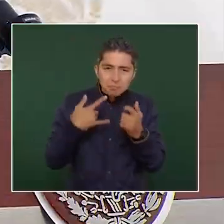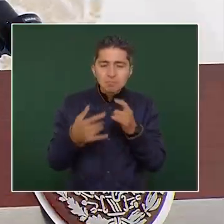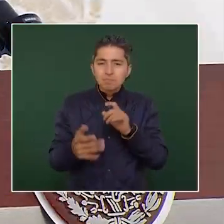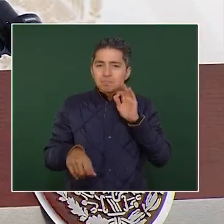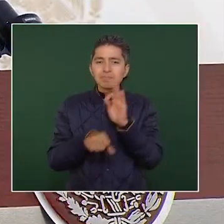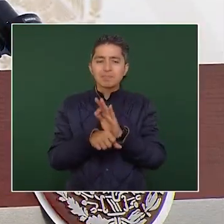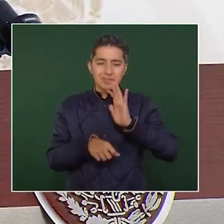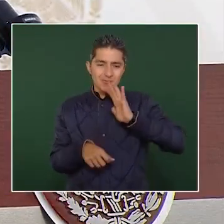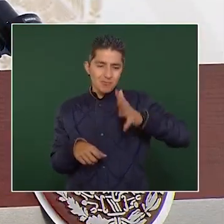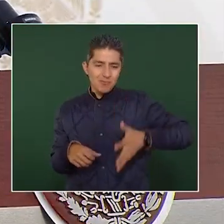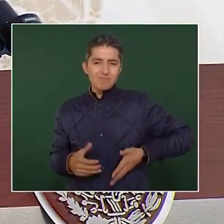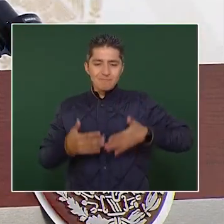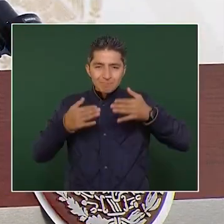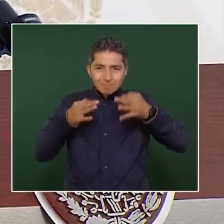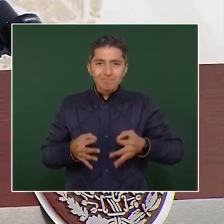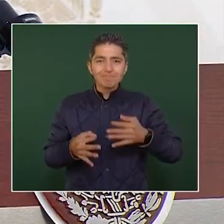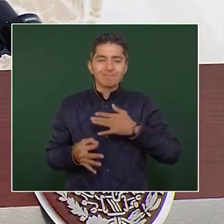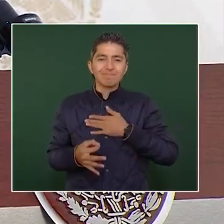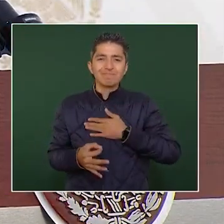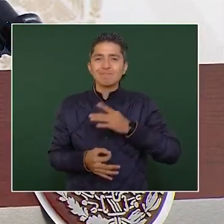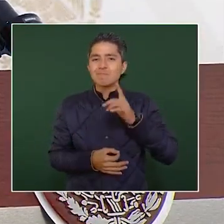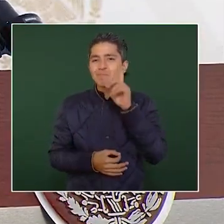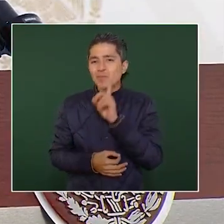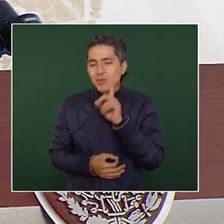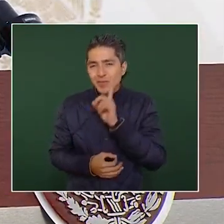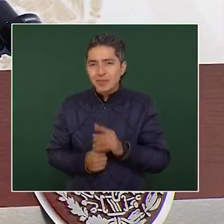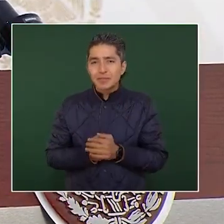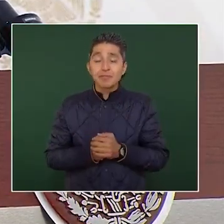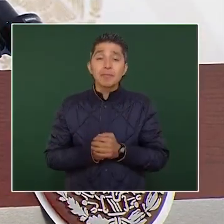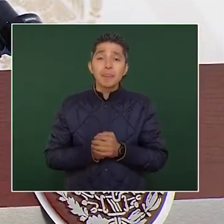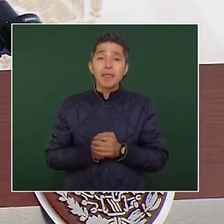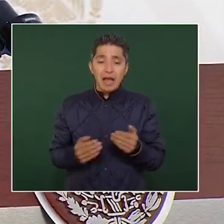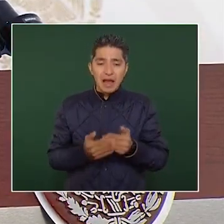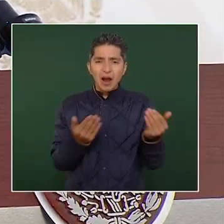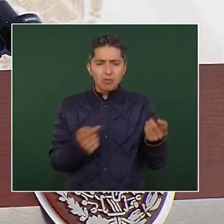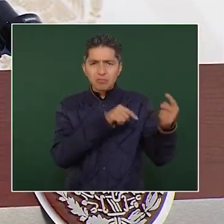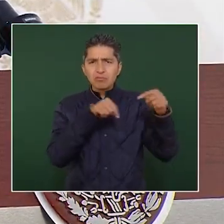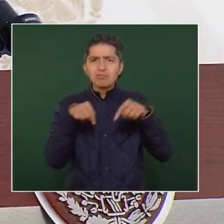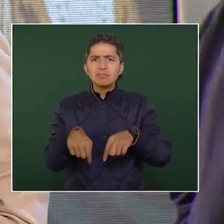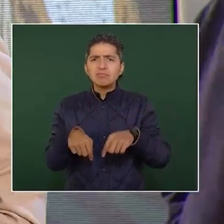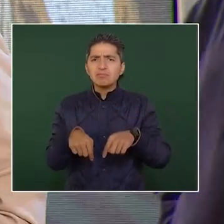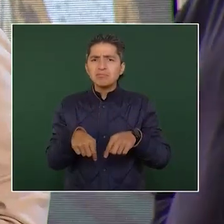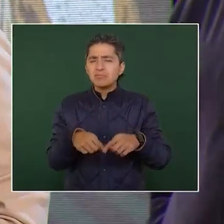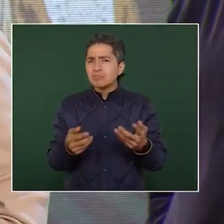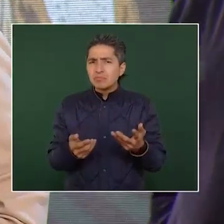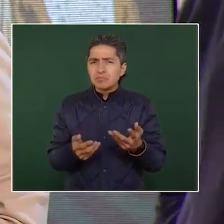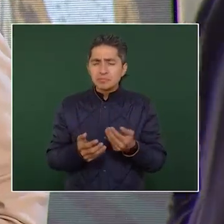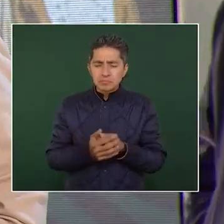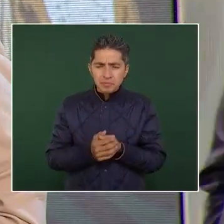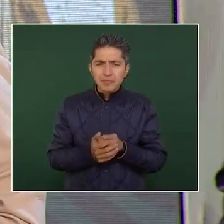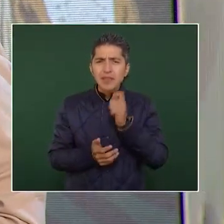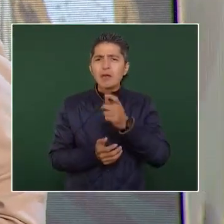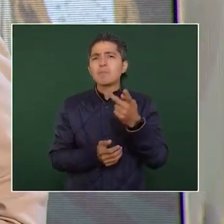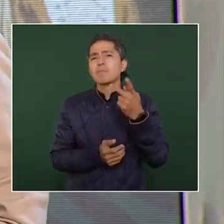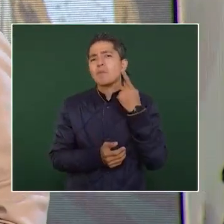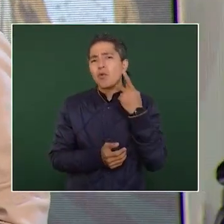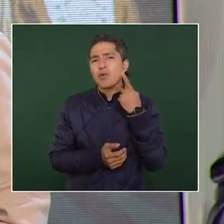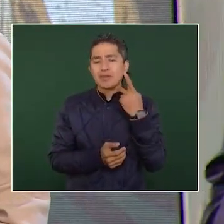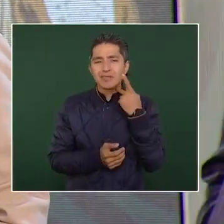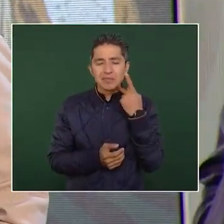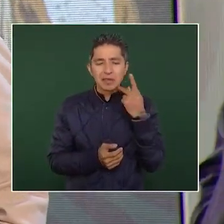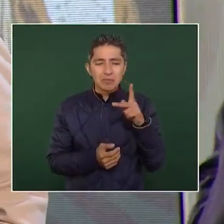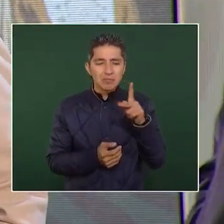el orgullo de ser mujeres. Lo que nos tiene hoy aquí es la política pública de